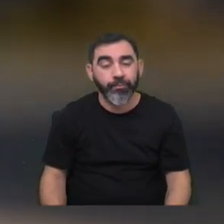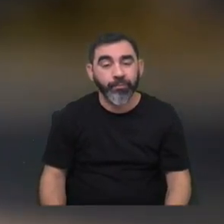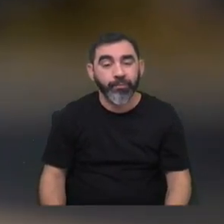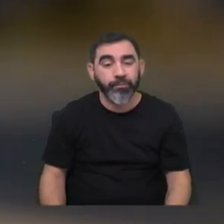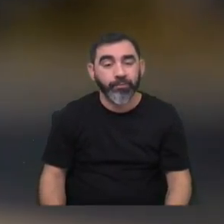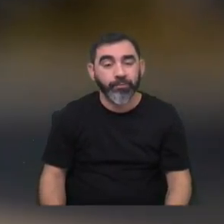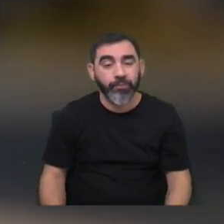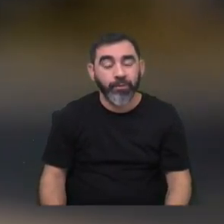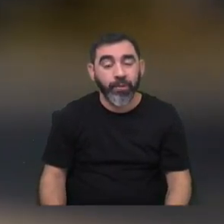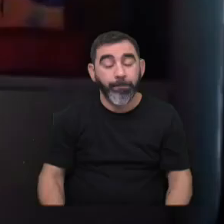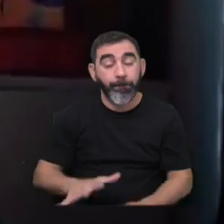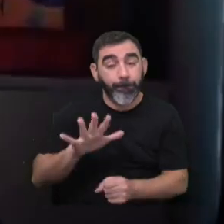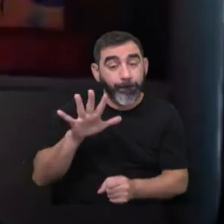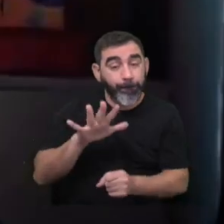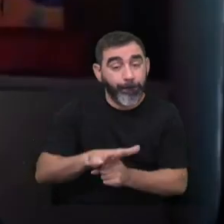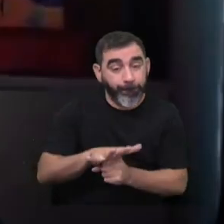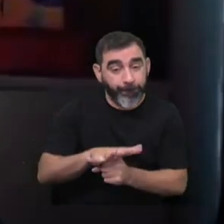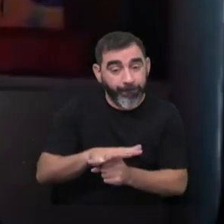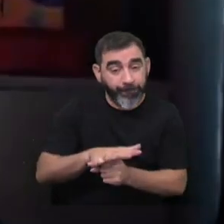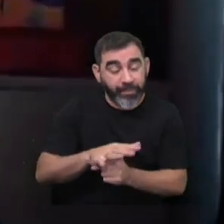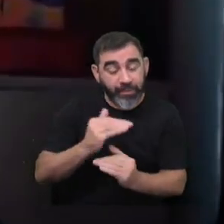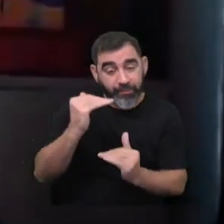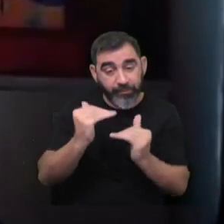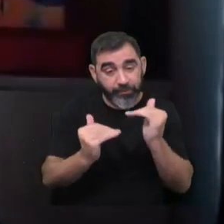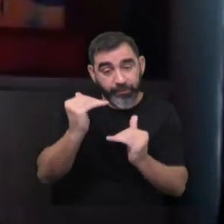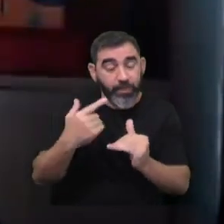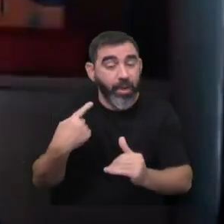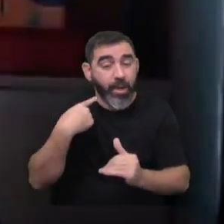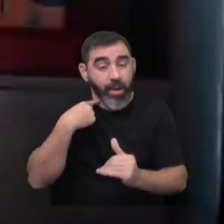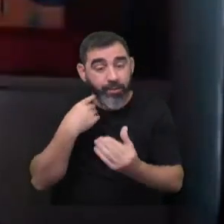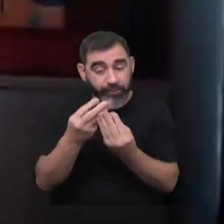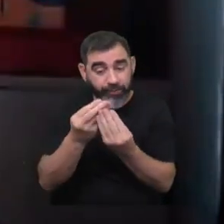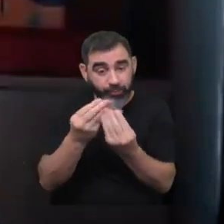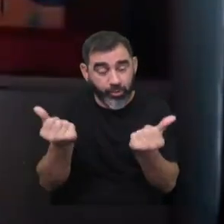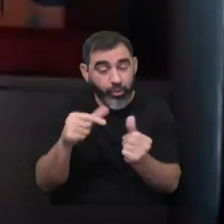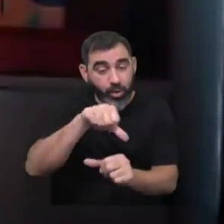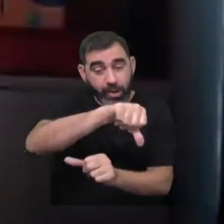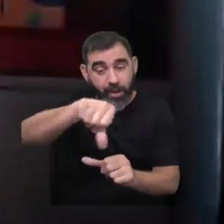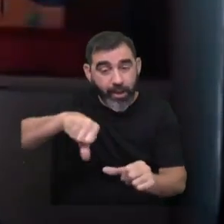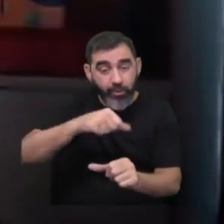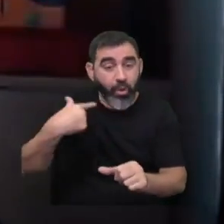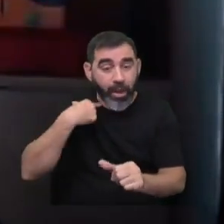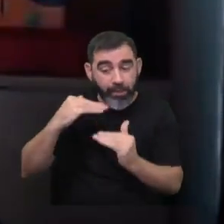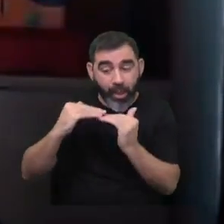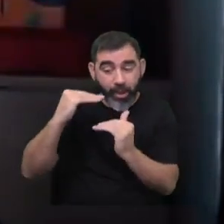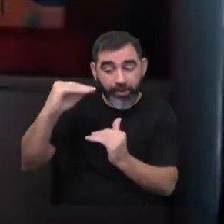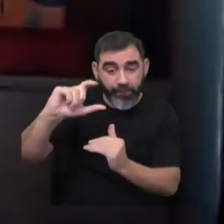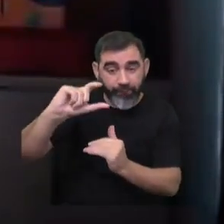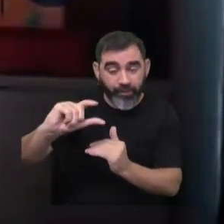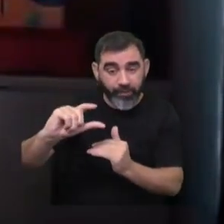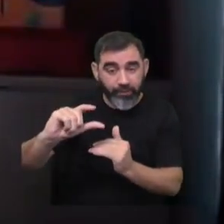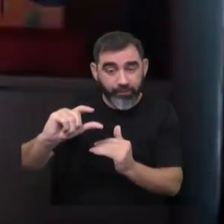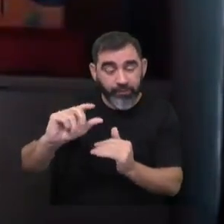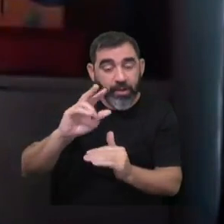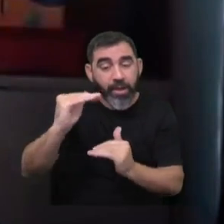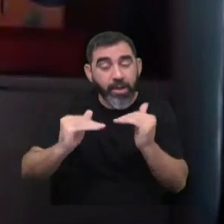A esa presión más alta hay un equilibrio entre el gas disuelto en el líquido y el gas que está acá, que logra mantener un